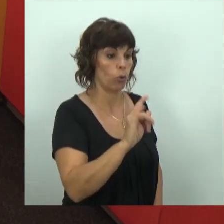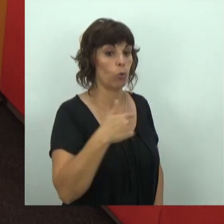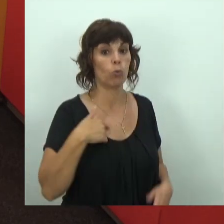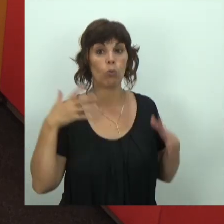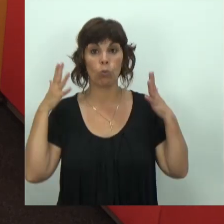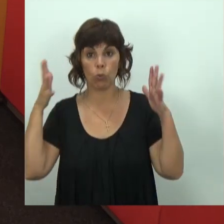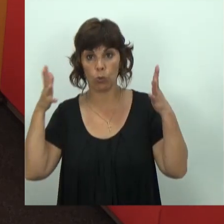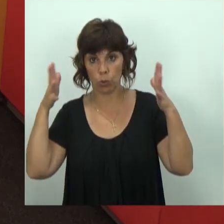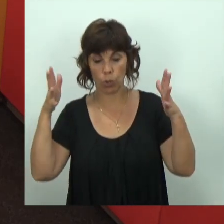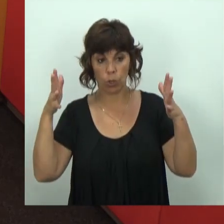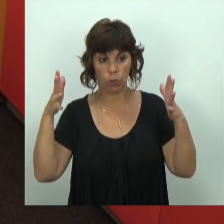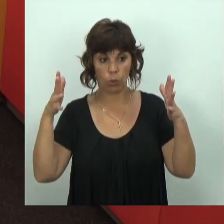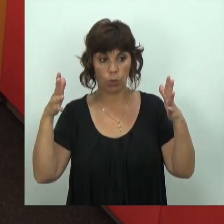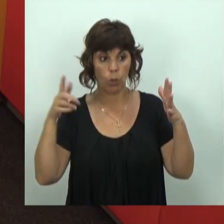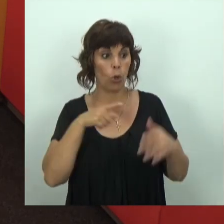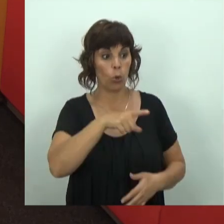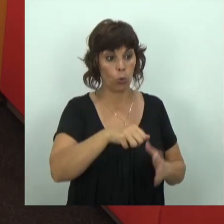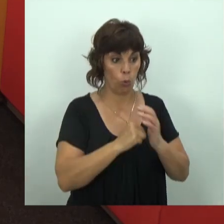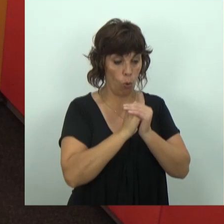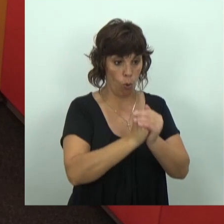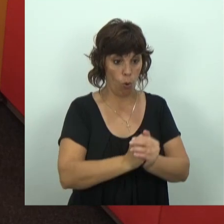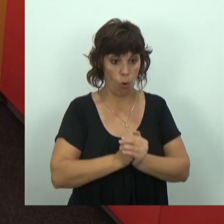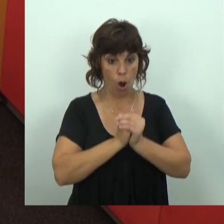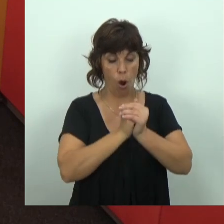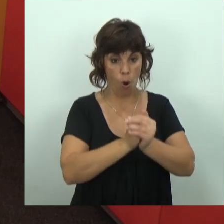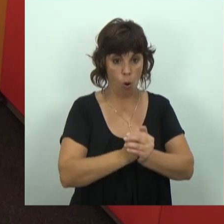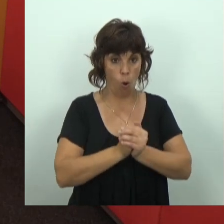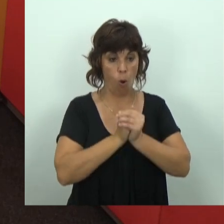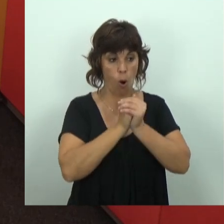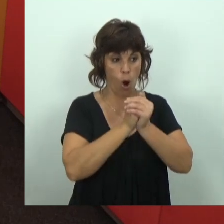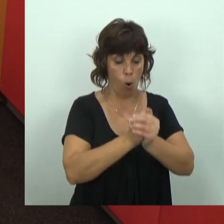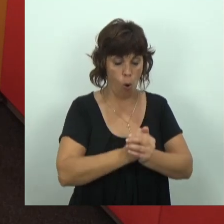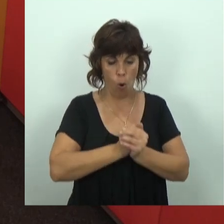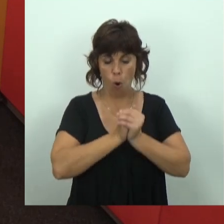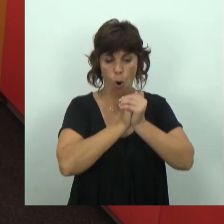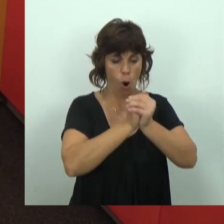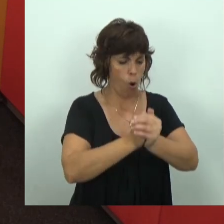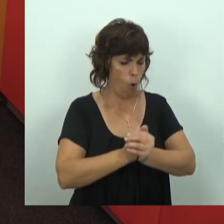consejo. No dejes de orar. No dejes de orar.